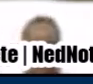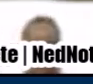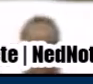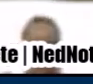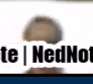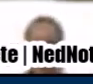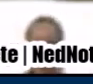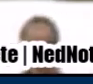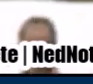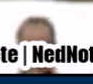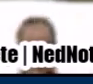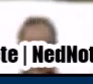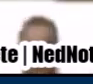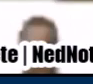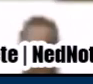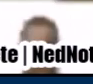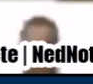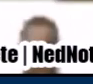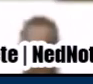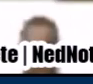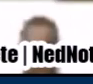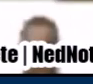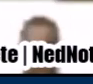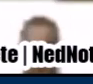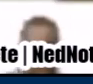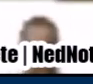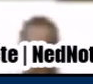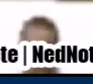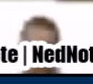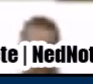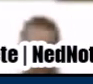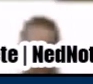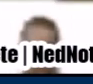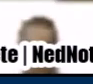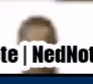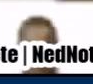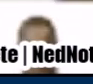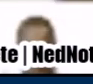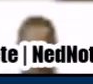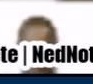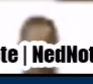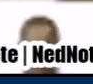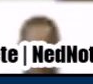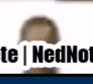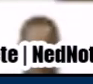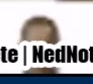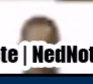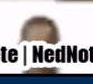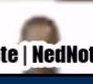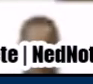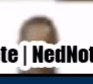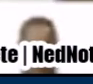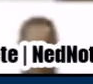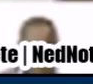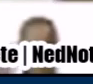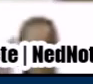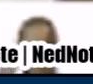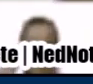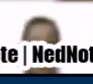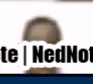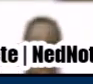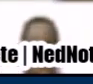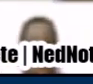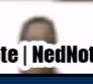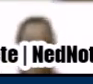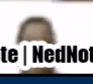posibilidad de un gobierno de emergencia nacional. Hemos otorgado además garantías a los que hoy se ponen y respaldan la Constitución, el caso,